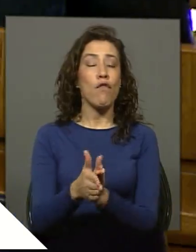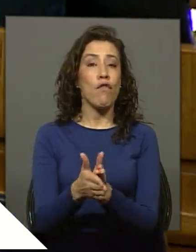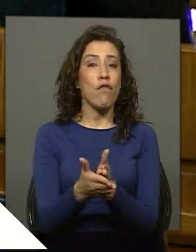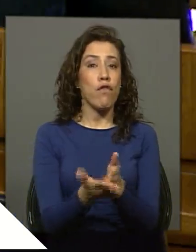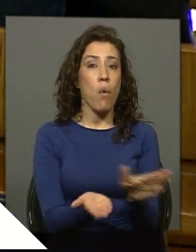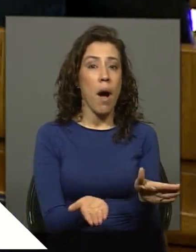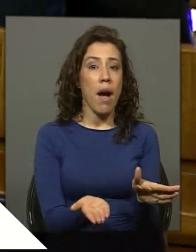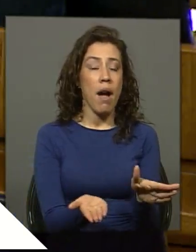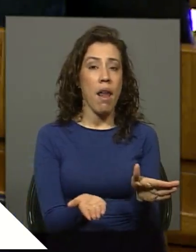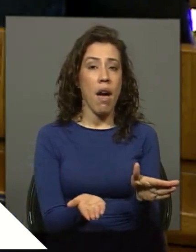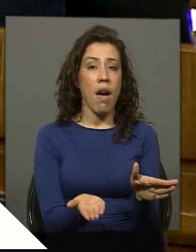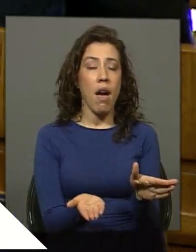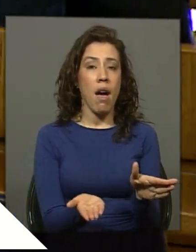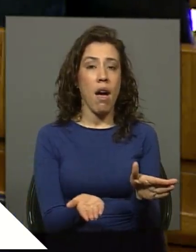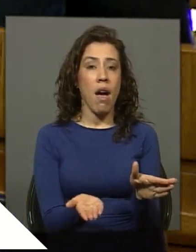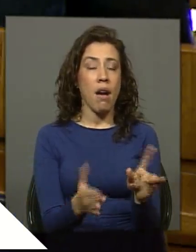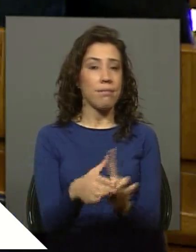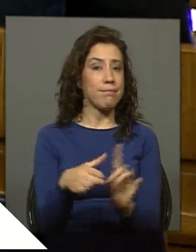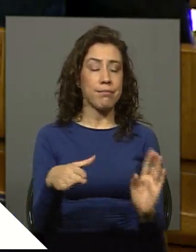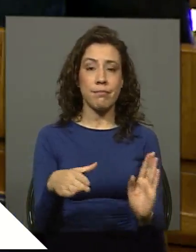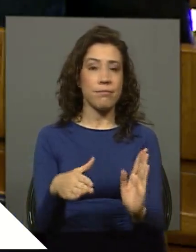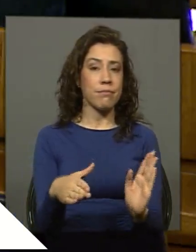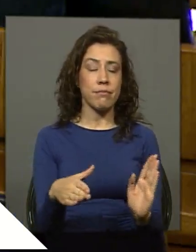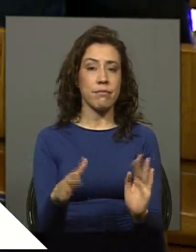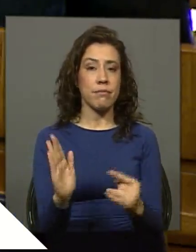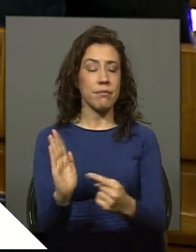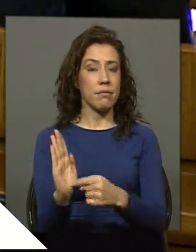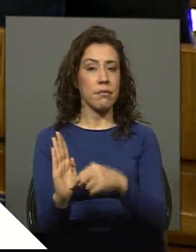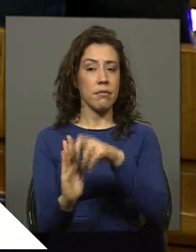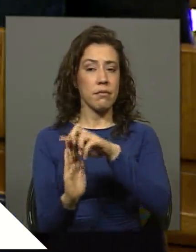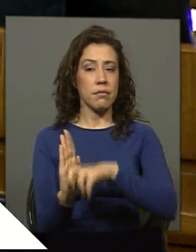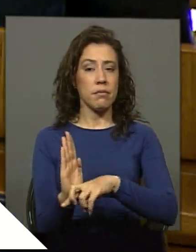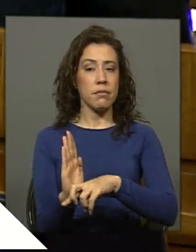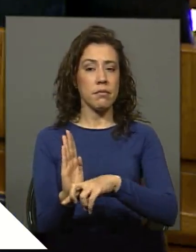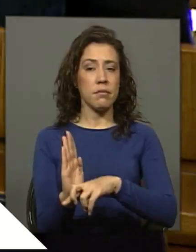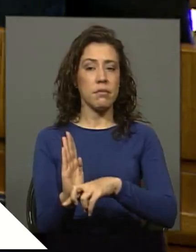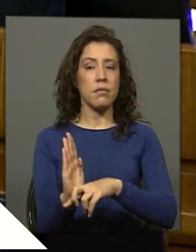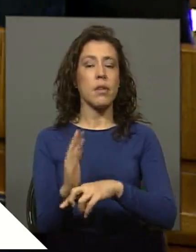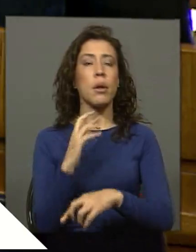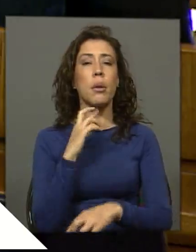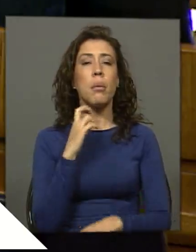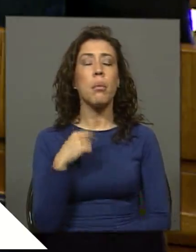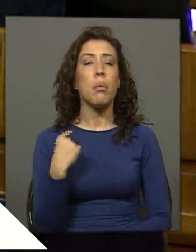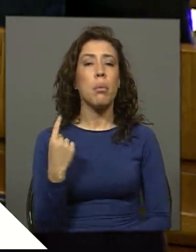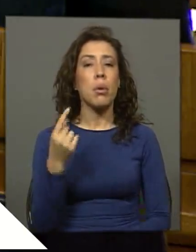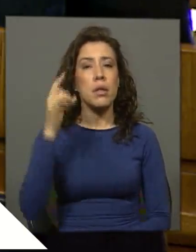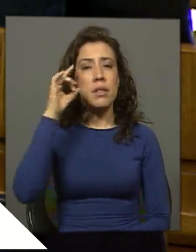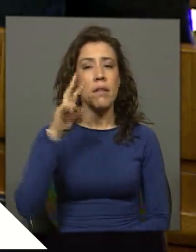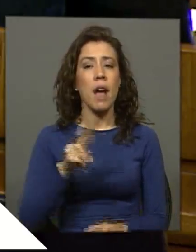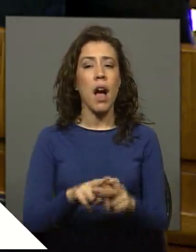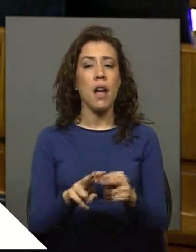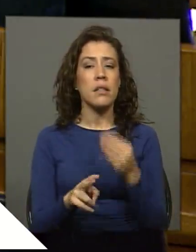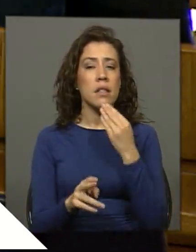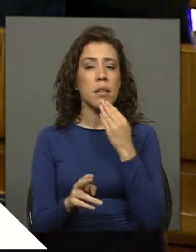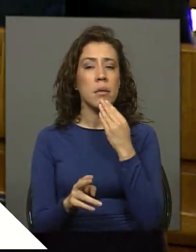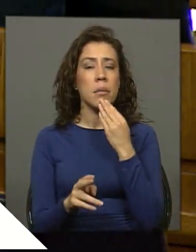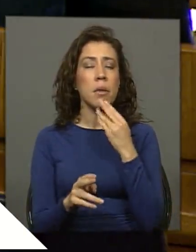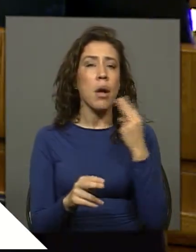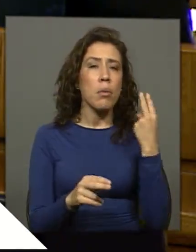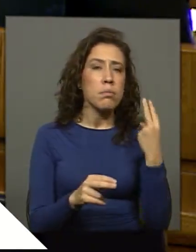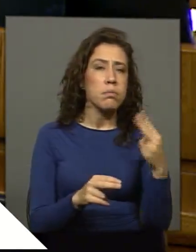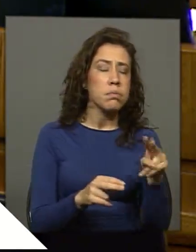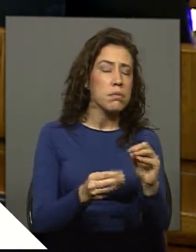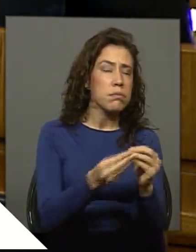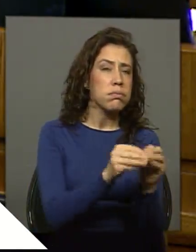este proyecto básicamente porque entendemos que están haciendo también un proceso propio